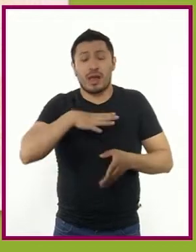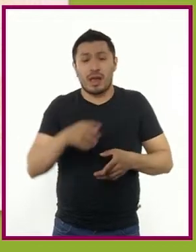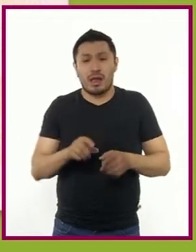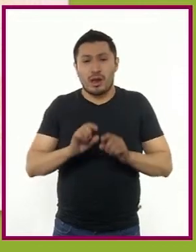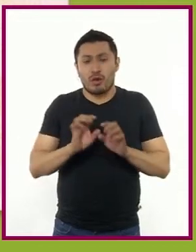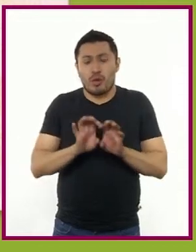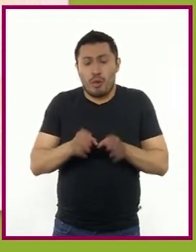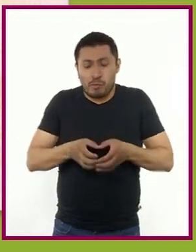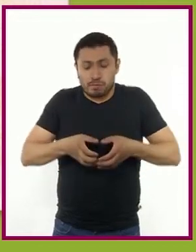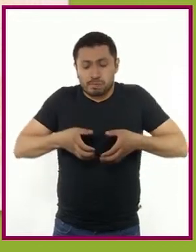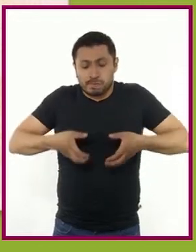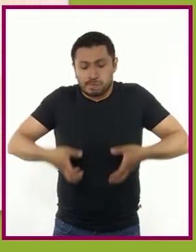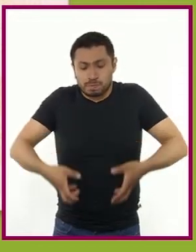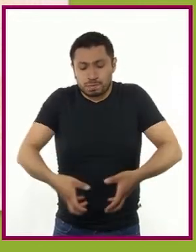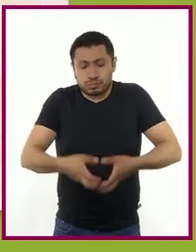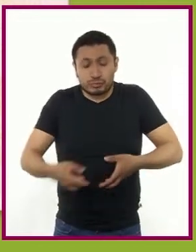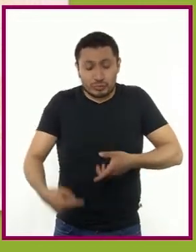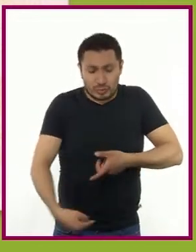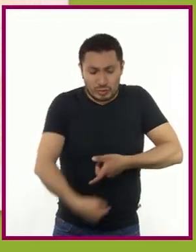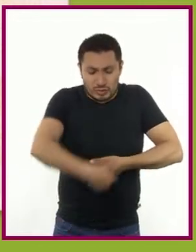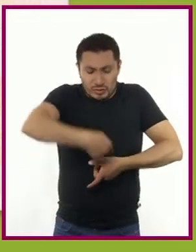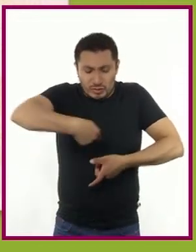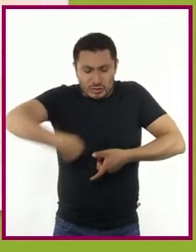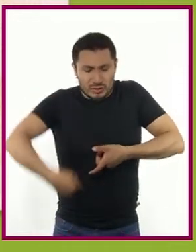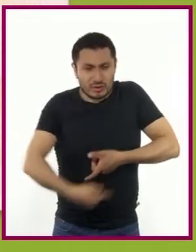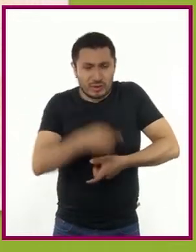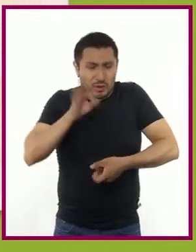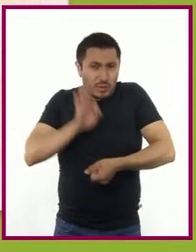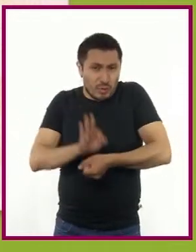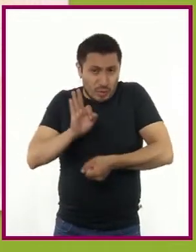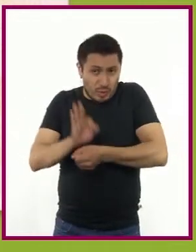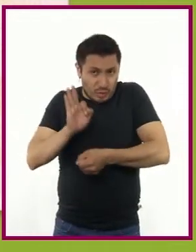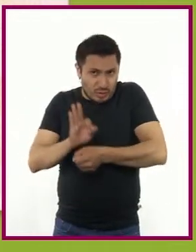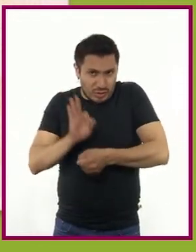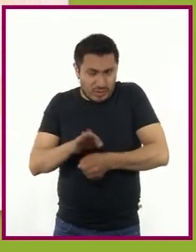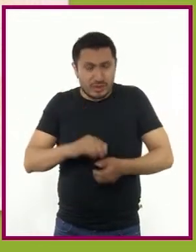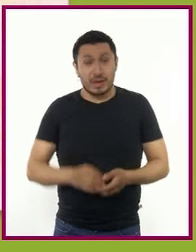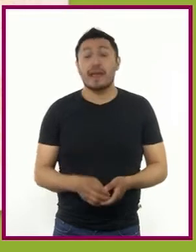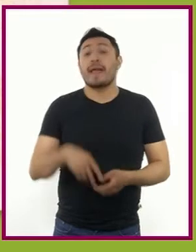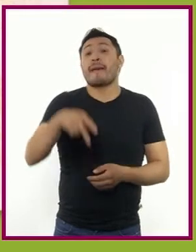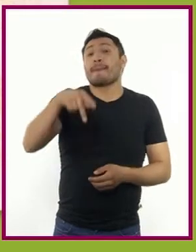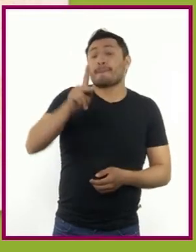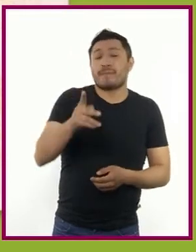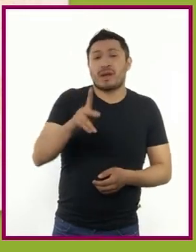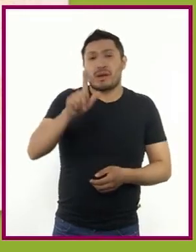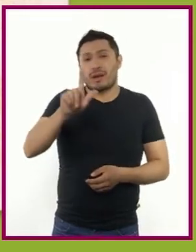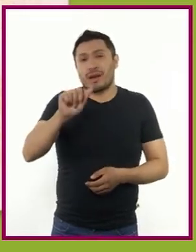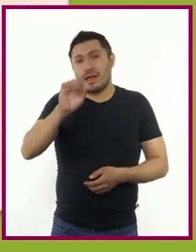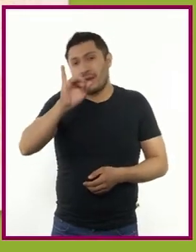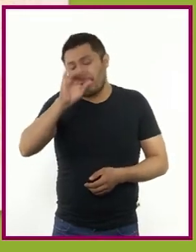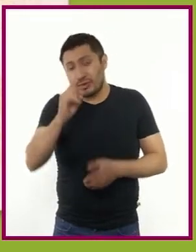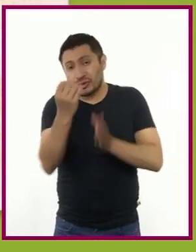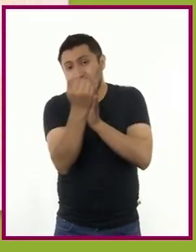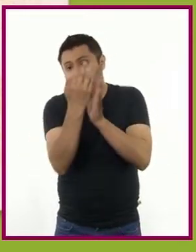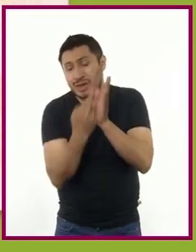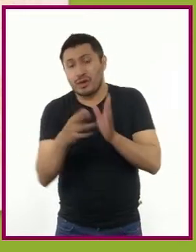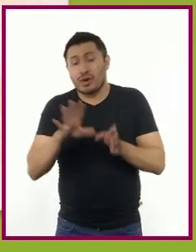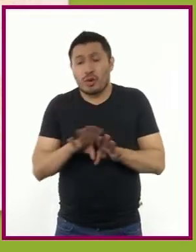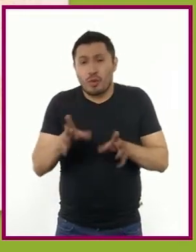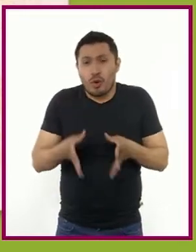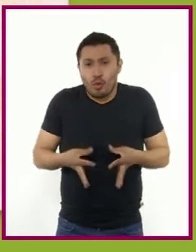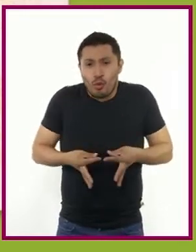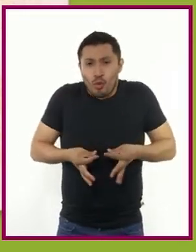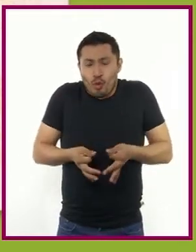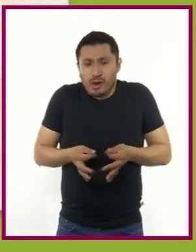cuales rodean a la uretra y la vagina para protegerlos. En cambio, los labios menores son más delgados